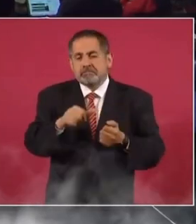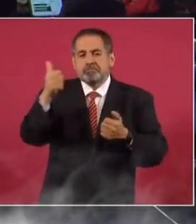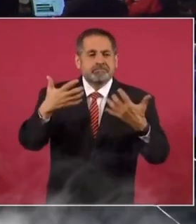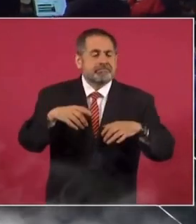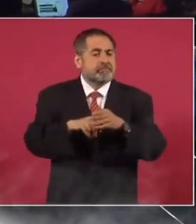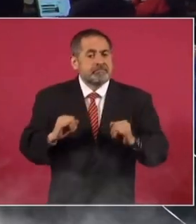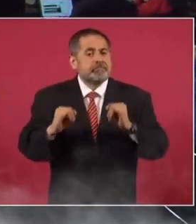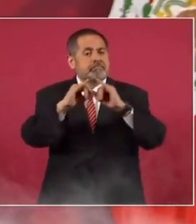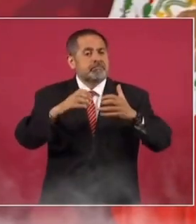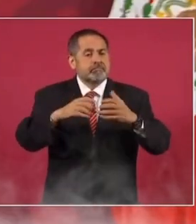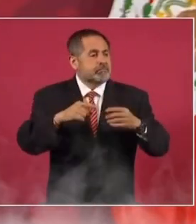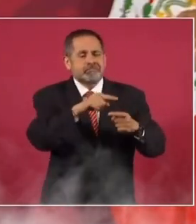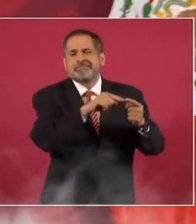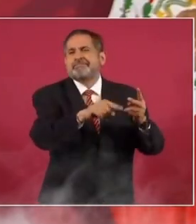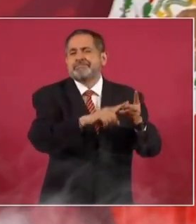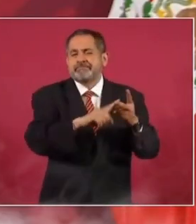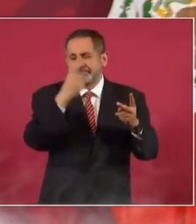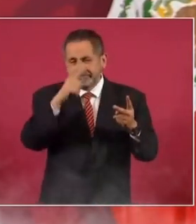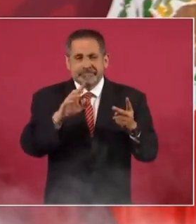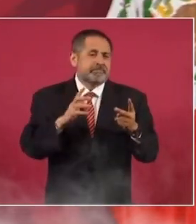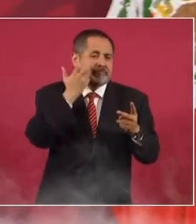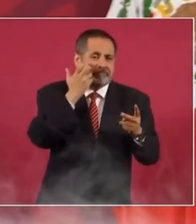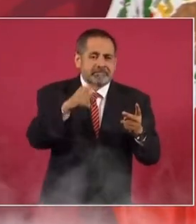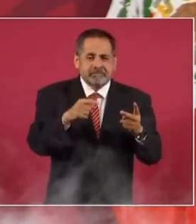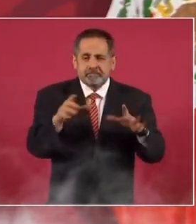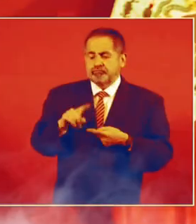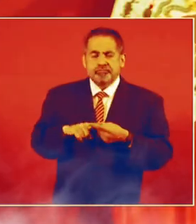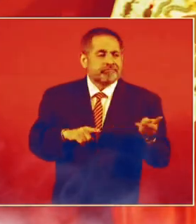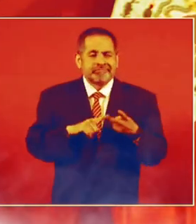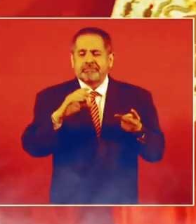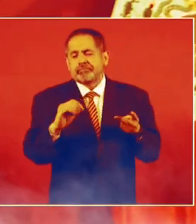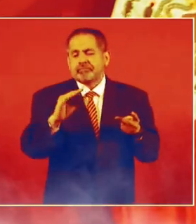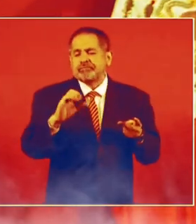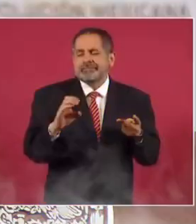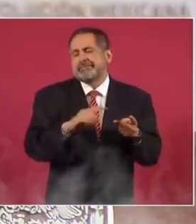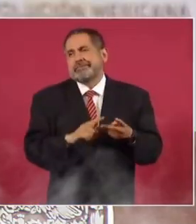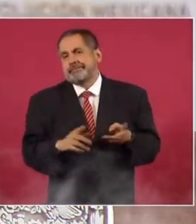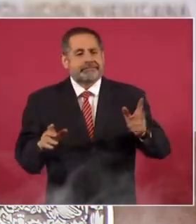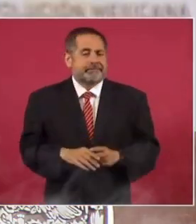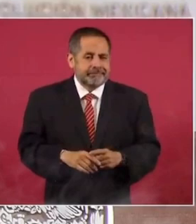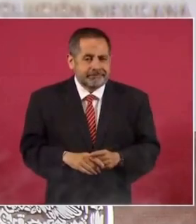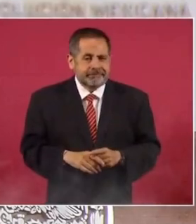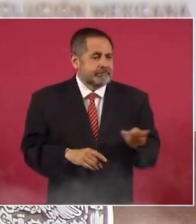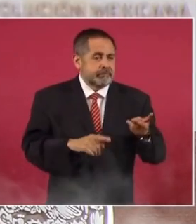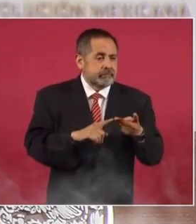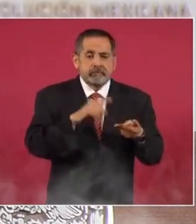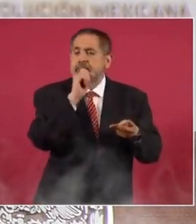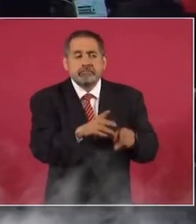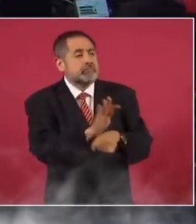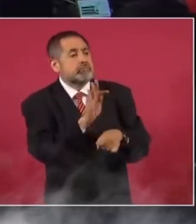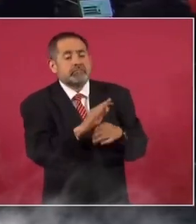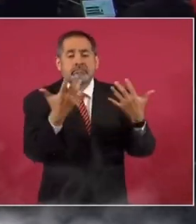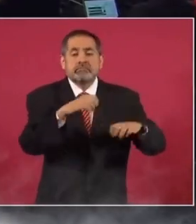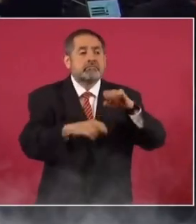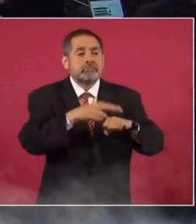el instituto que se creó para supuestamente combatir los monopolios, la COFECE, y se ha dedicado a defender a las